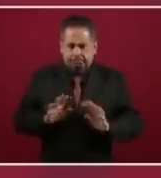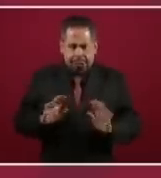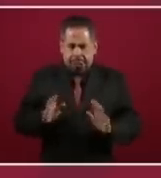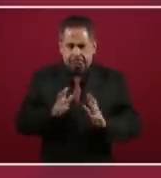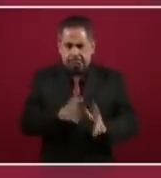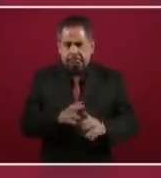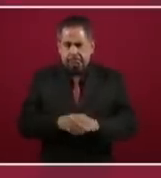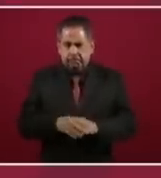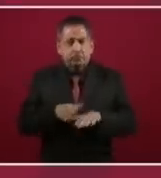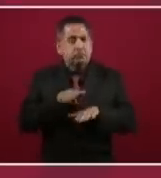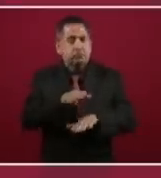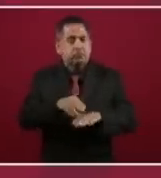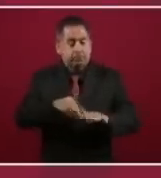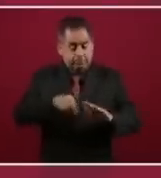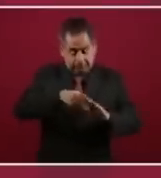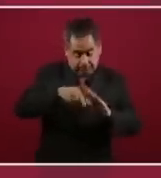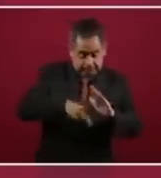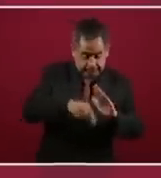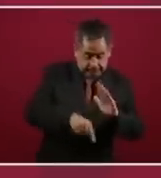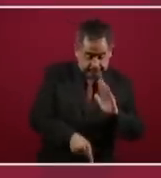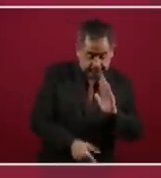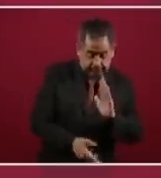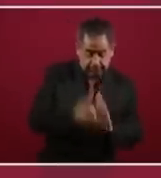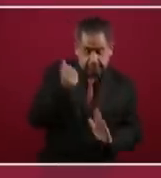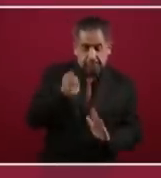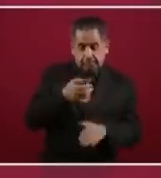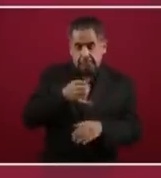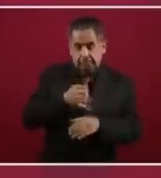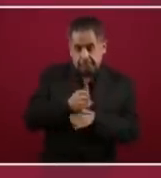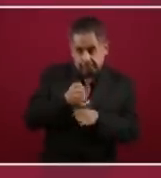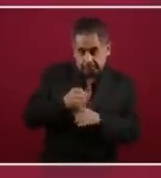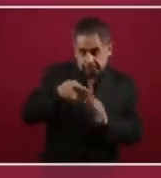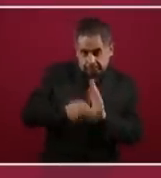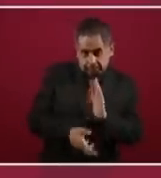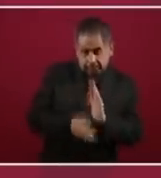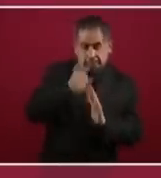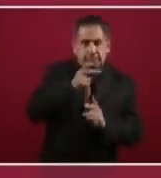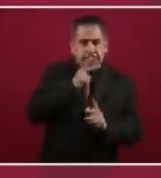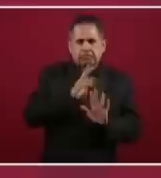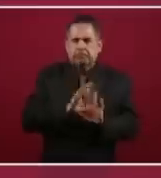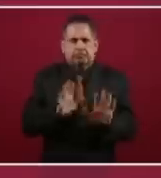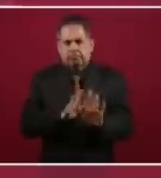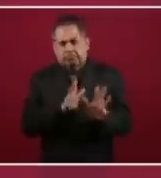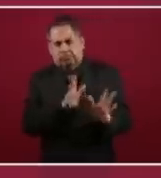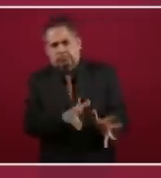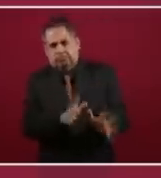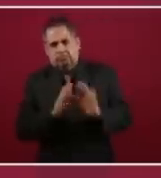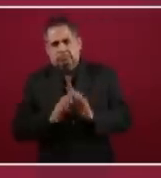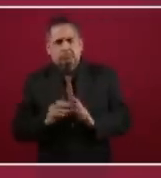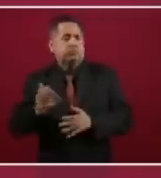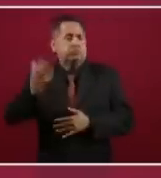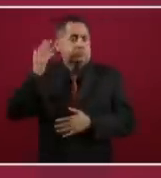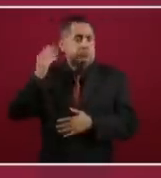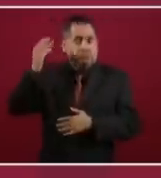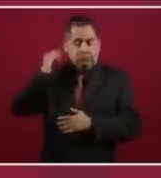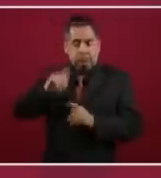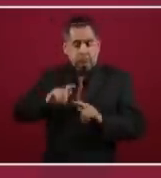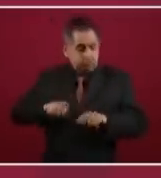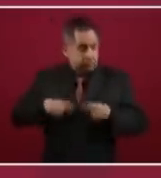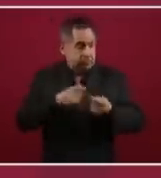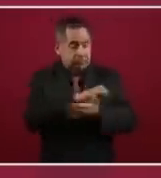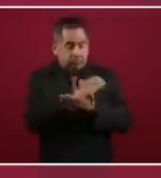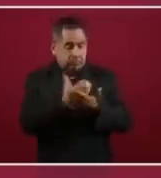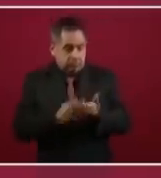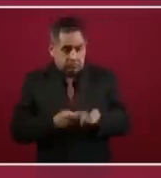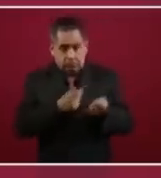de exploración y de perforación de petróleo que se haya otorgado